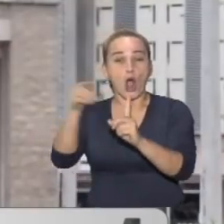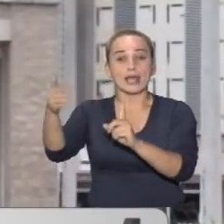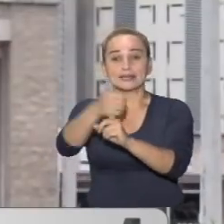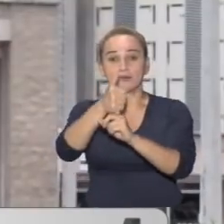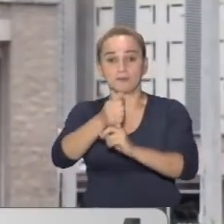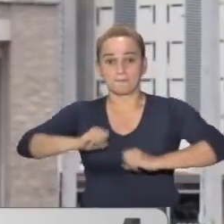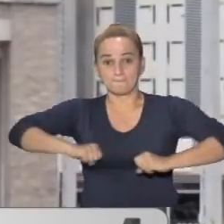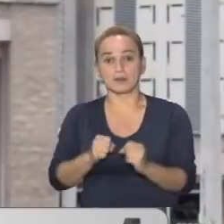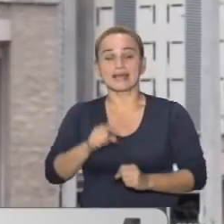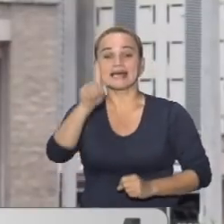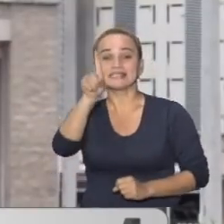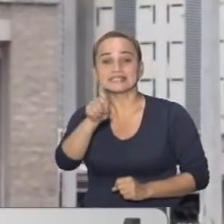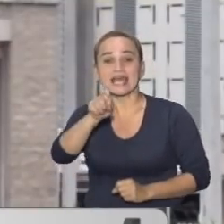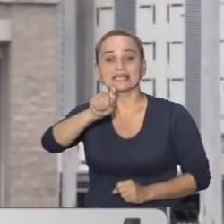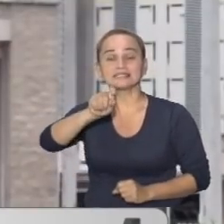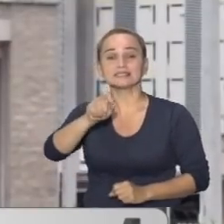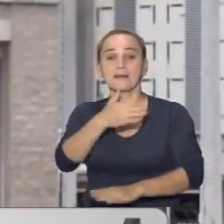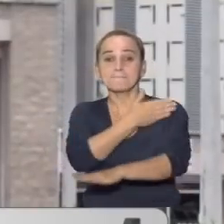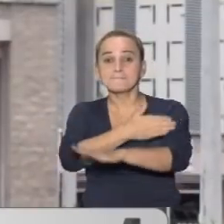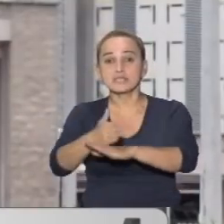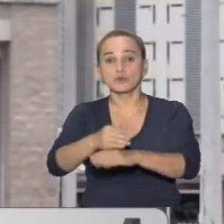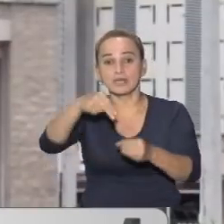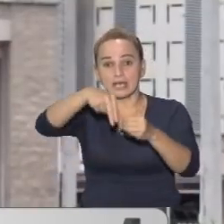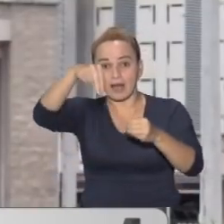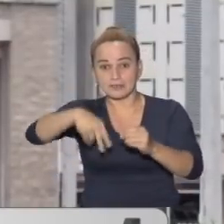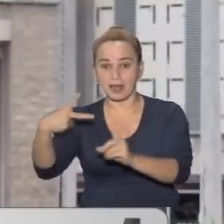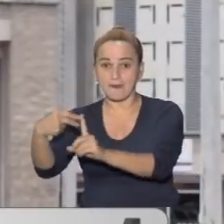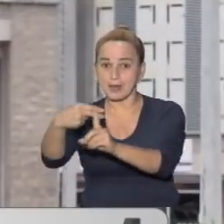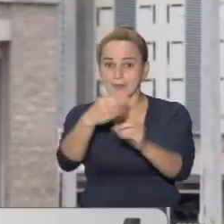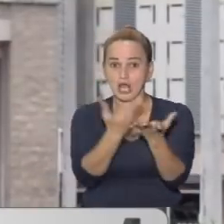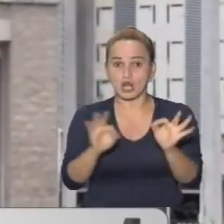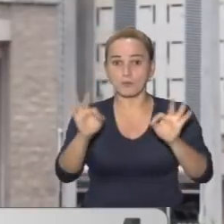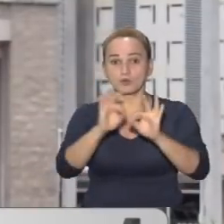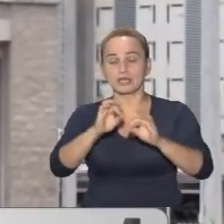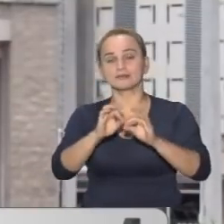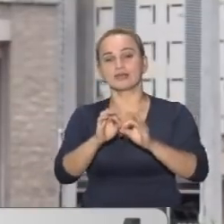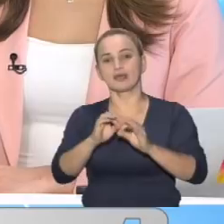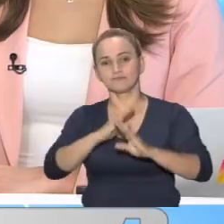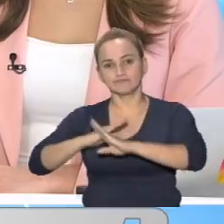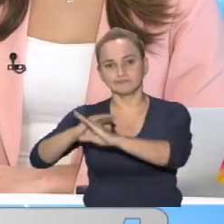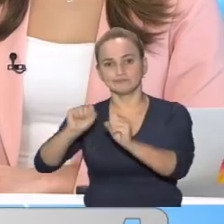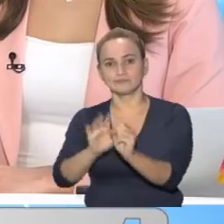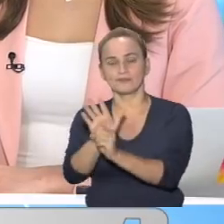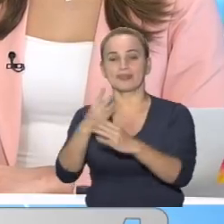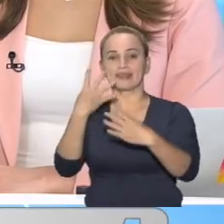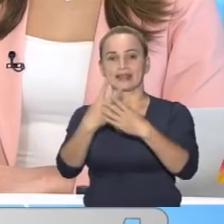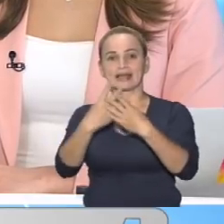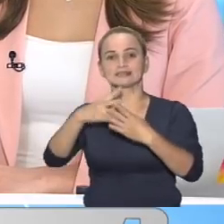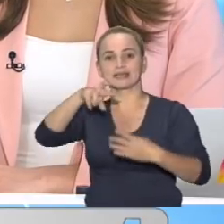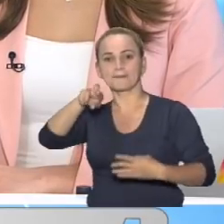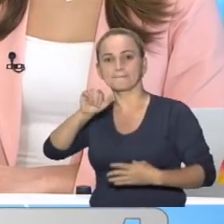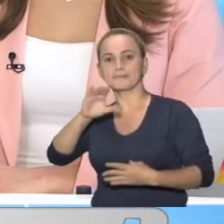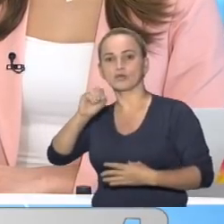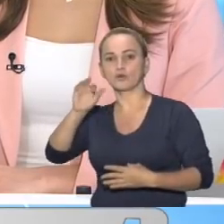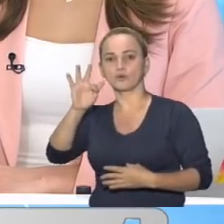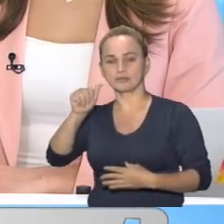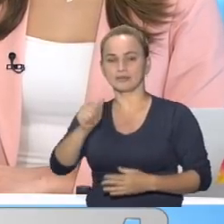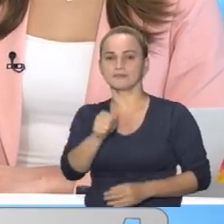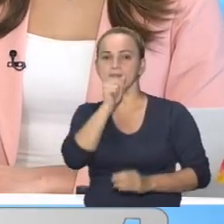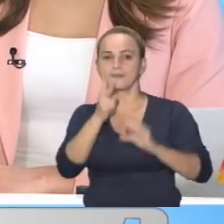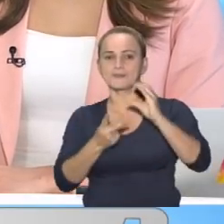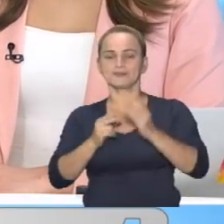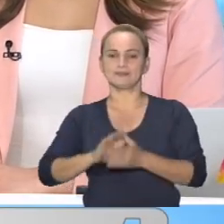es vacunar a 6 millones de sus habitantes para alcanzar la inmunidad de rebaño. Desde la cárcel La Picota, Luisa Fernández, Noticentro